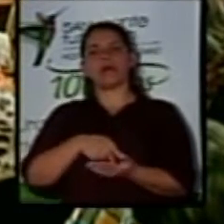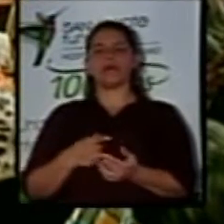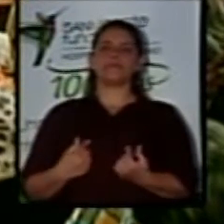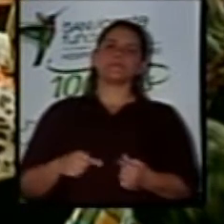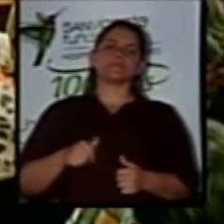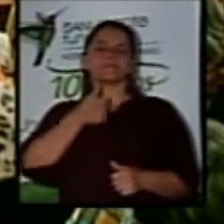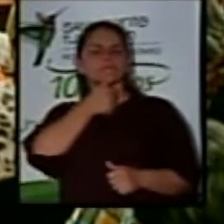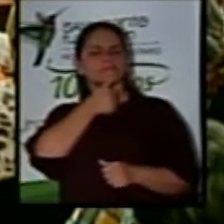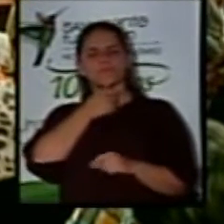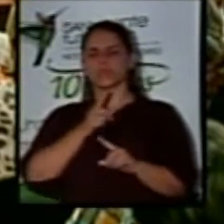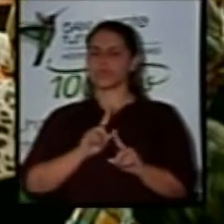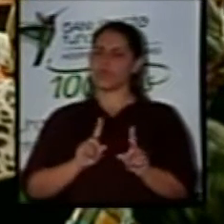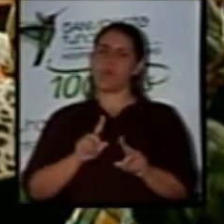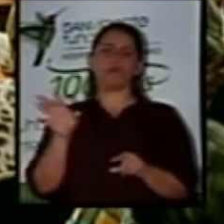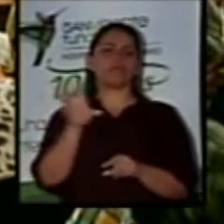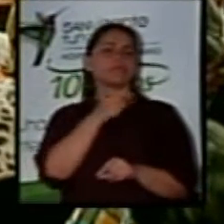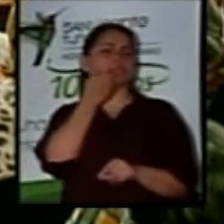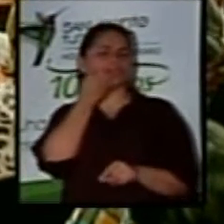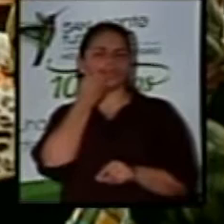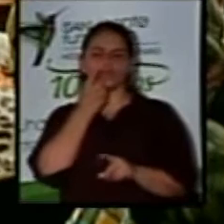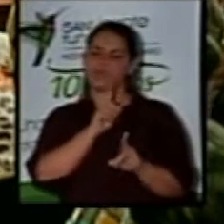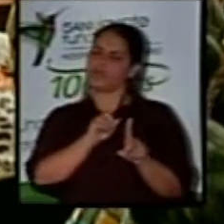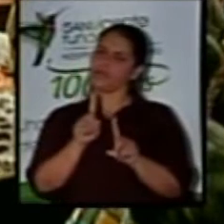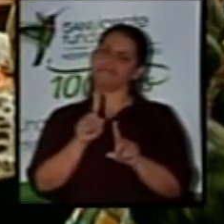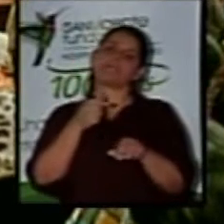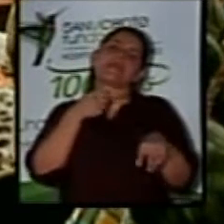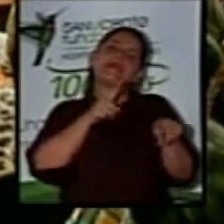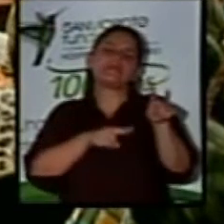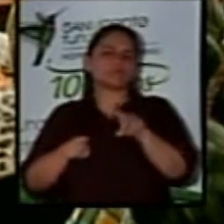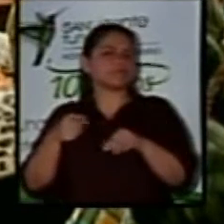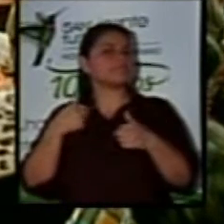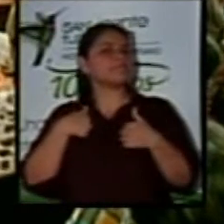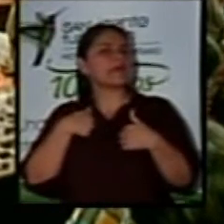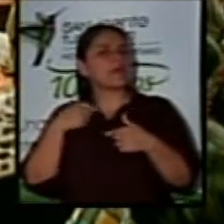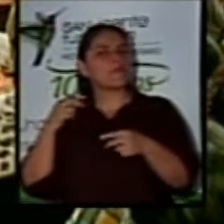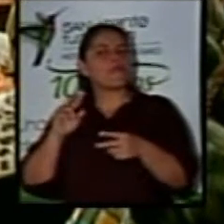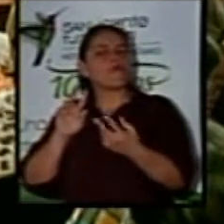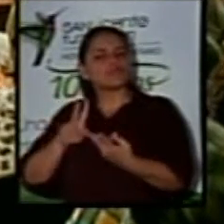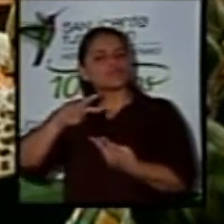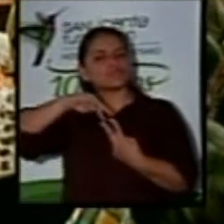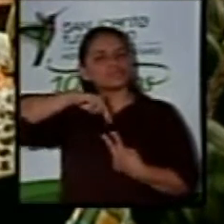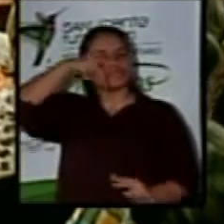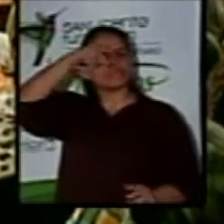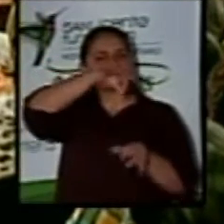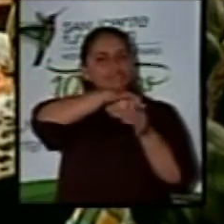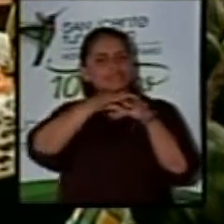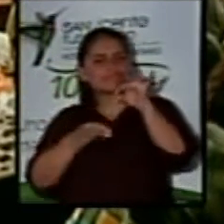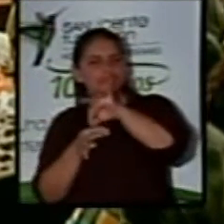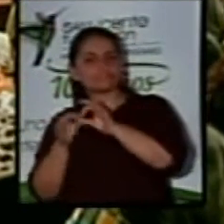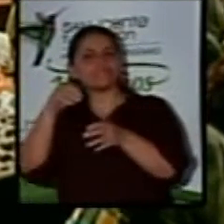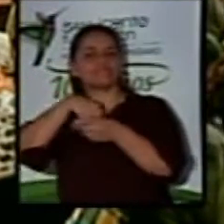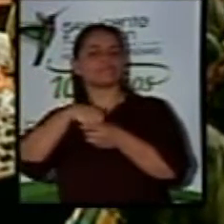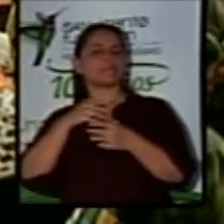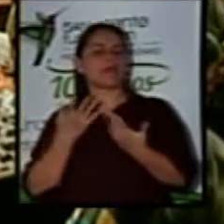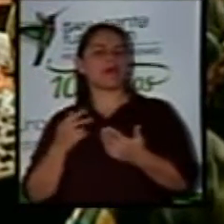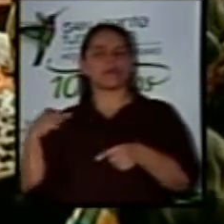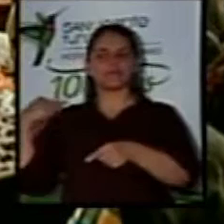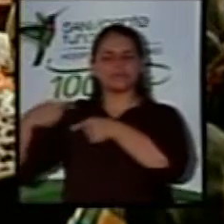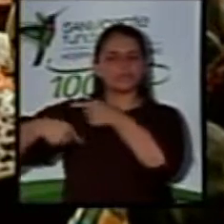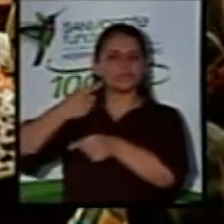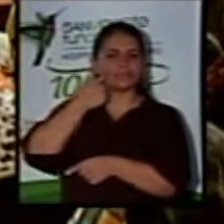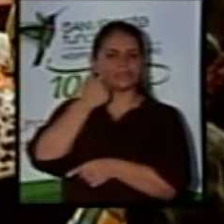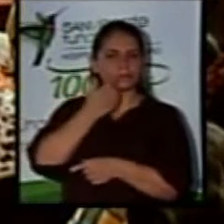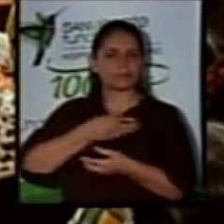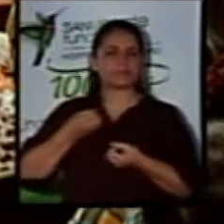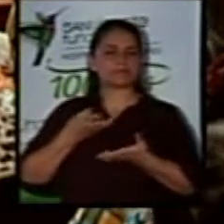tenemos enfermedad venosa ni varices, tenemos que tener una cierta predisposición genética a esta enfermedad.